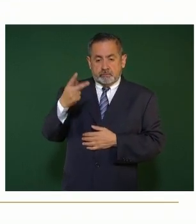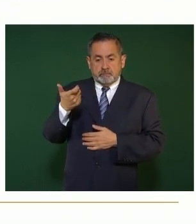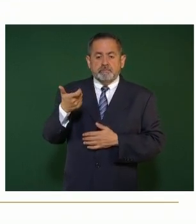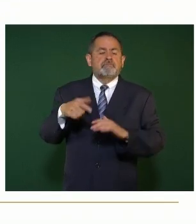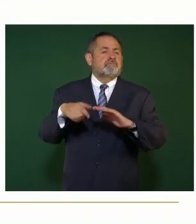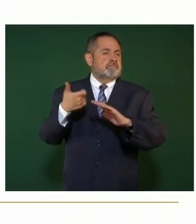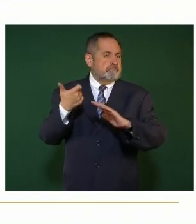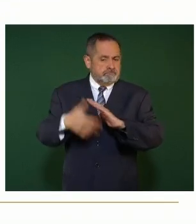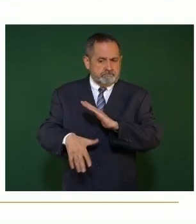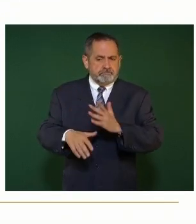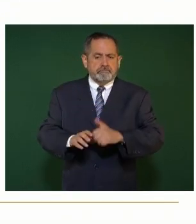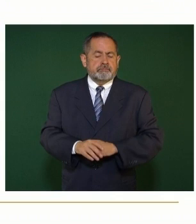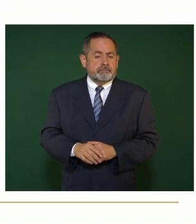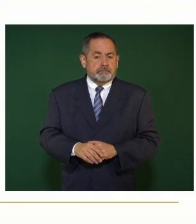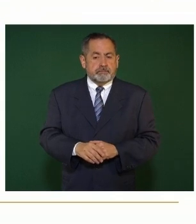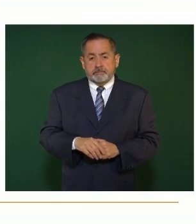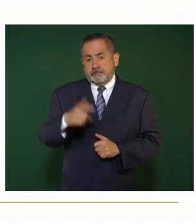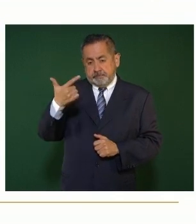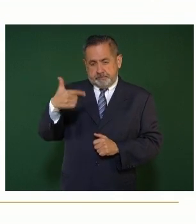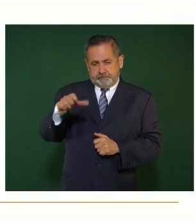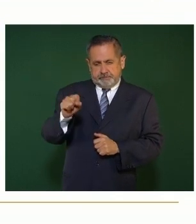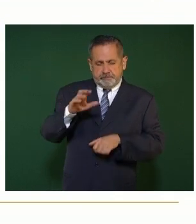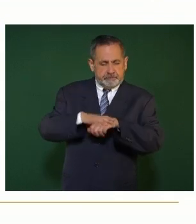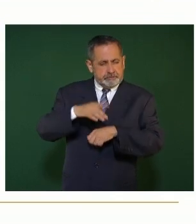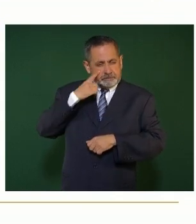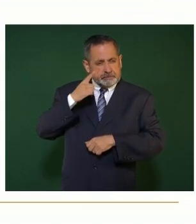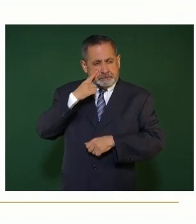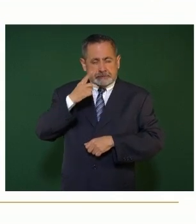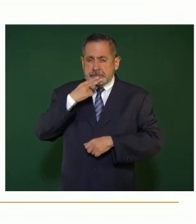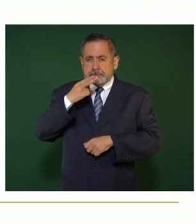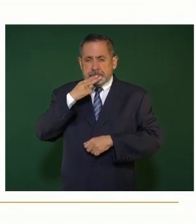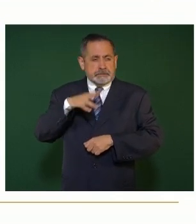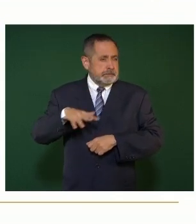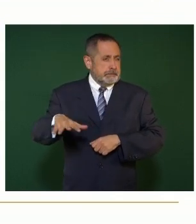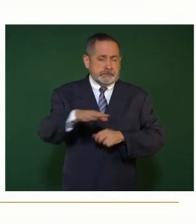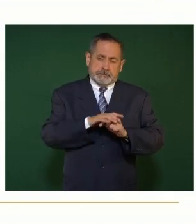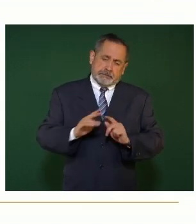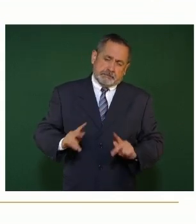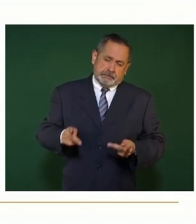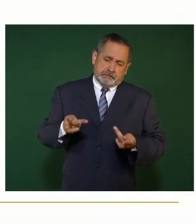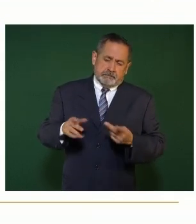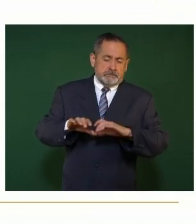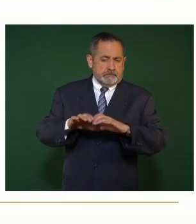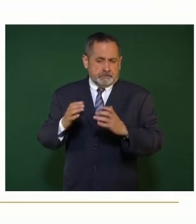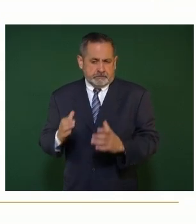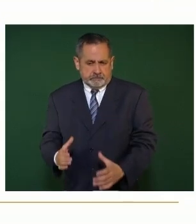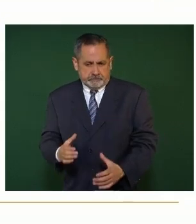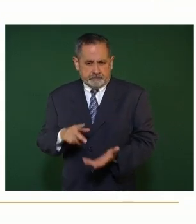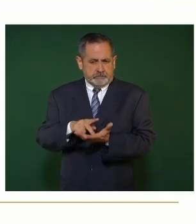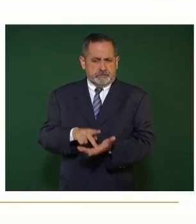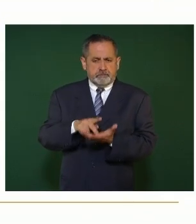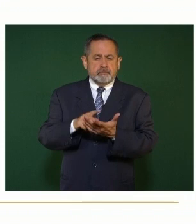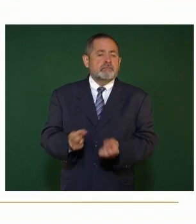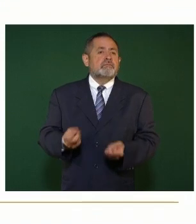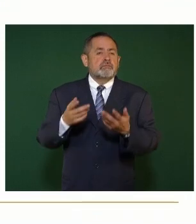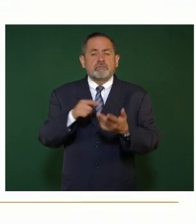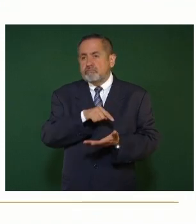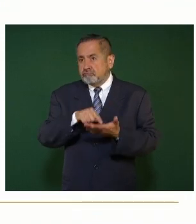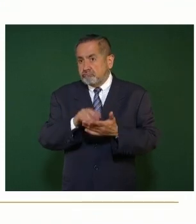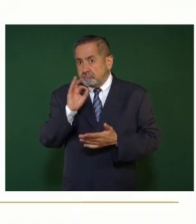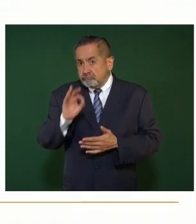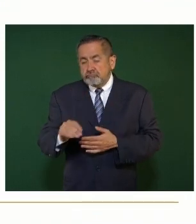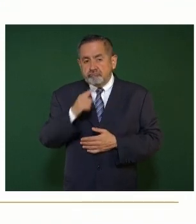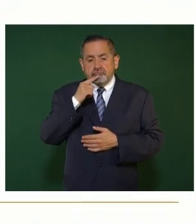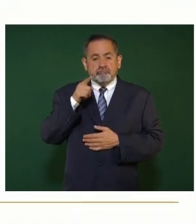centavos. En el caso del gas que más se consume, el que se vende en cilindros y por kilo, un buen caso encontramos